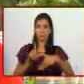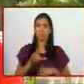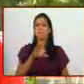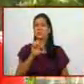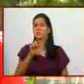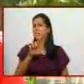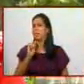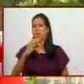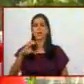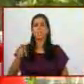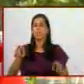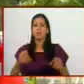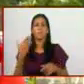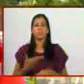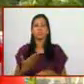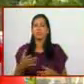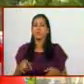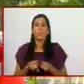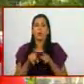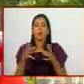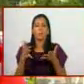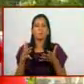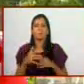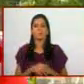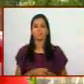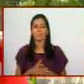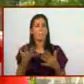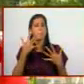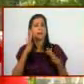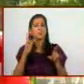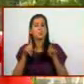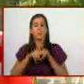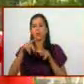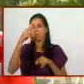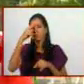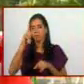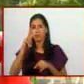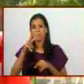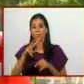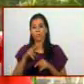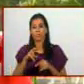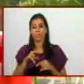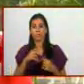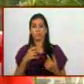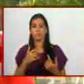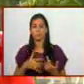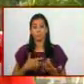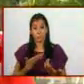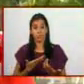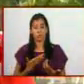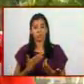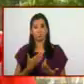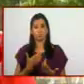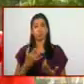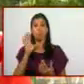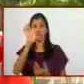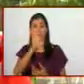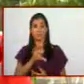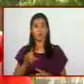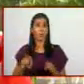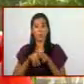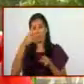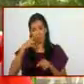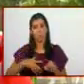importante como que países como México puedan volver a comer maíz, le